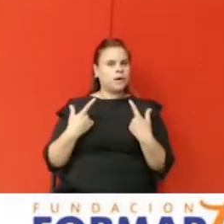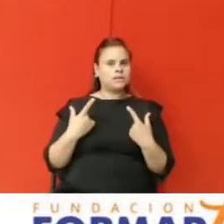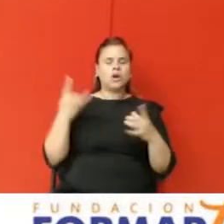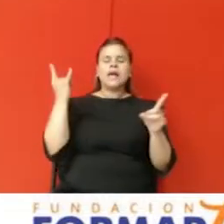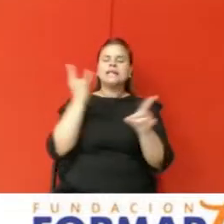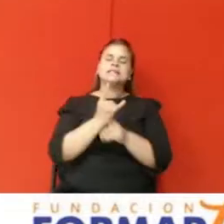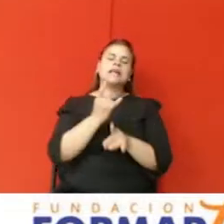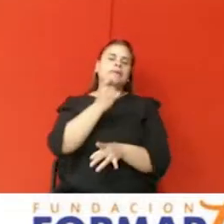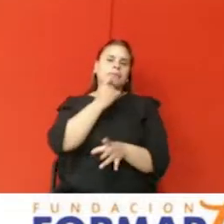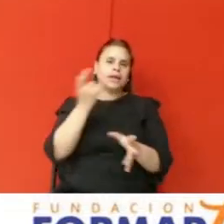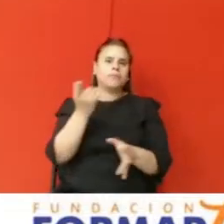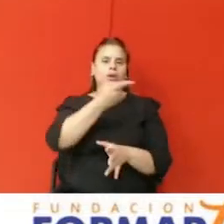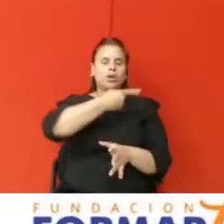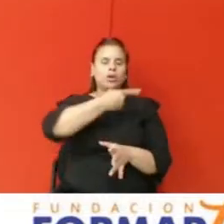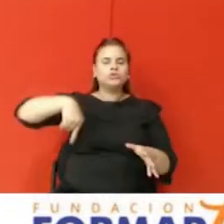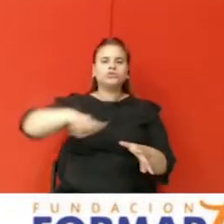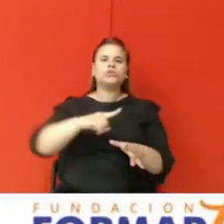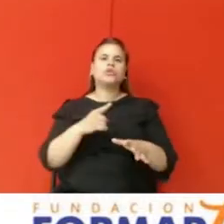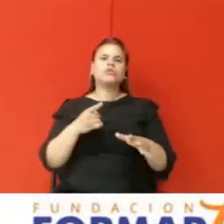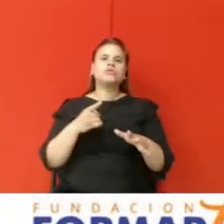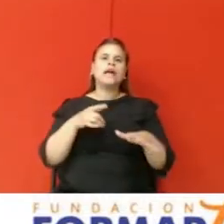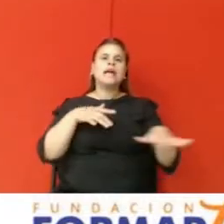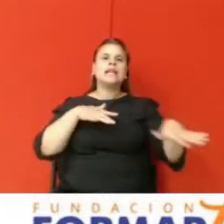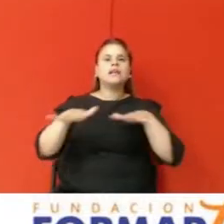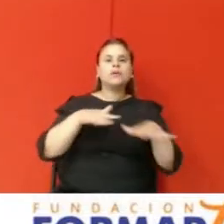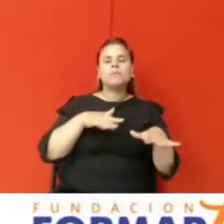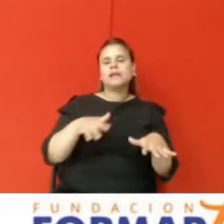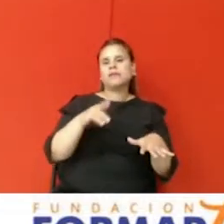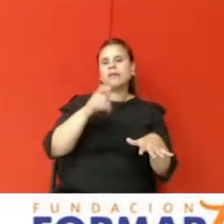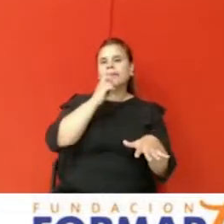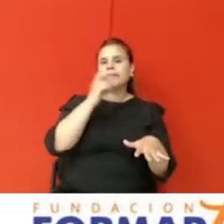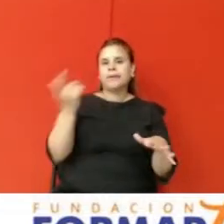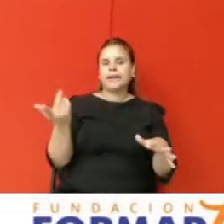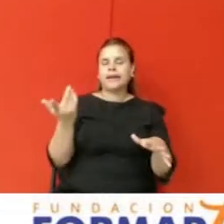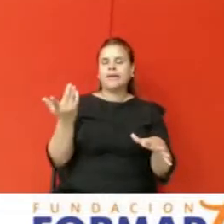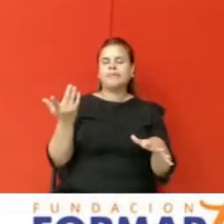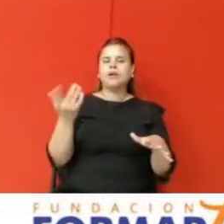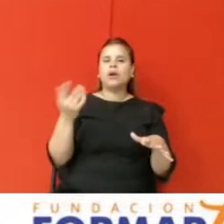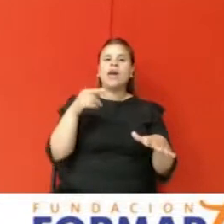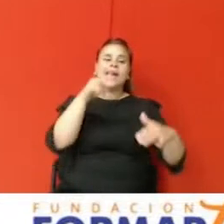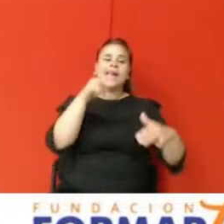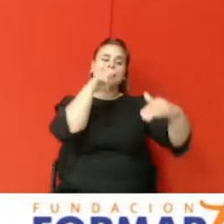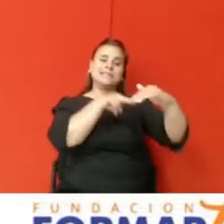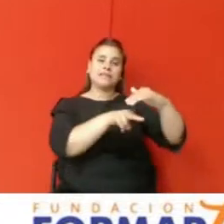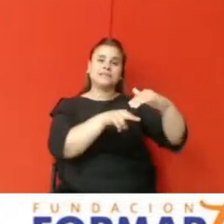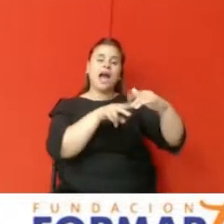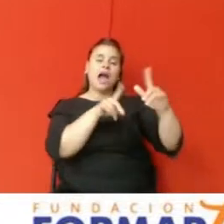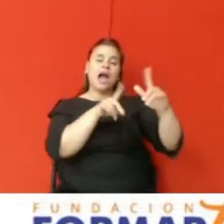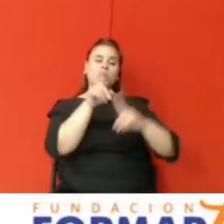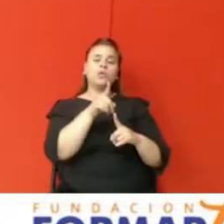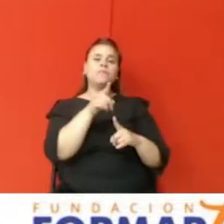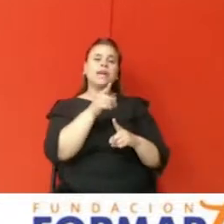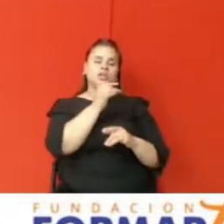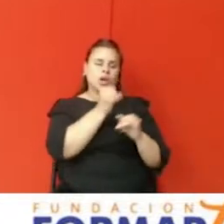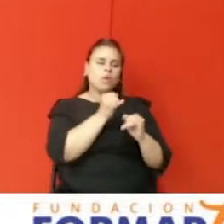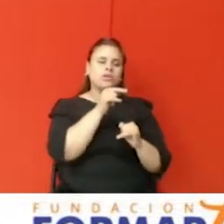decimos que cuando mis pacientes en terapia intensiva le decimos que están próximos al alta,